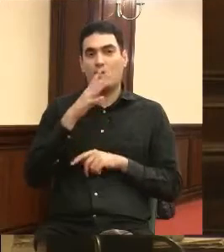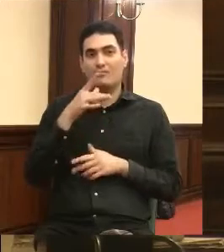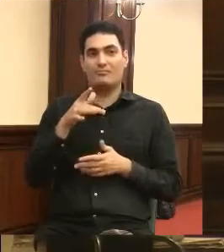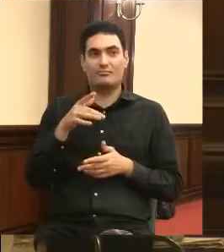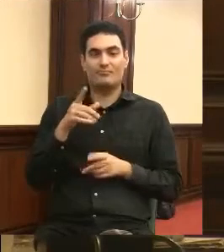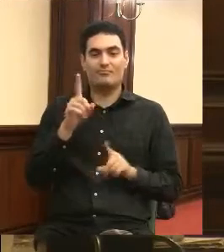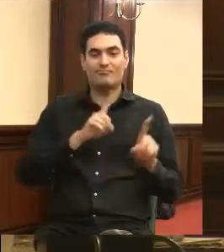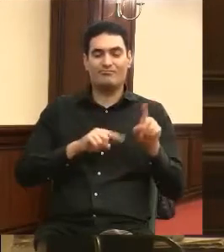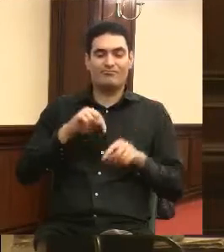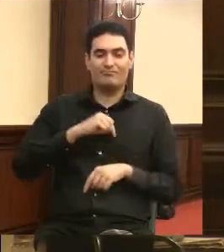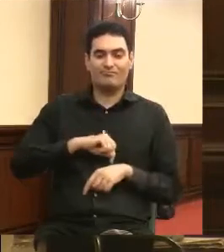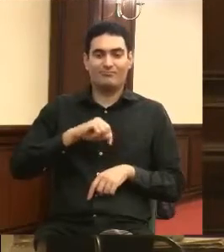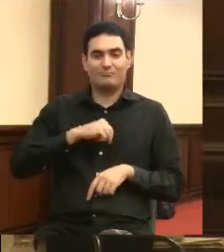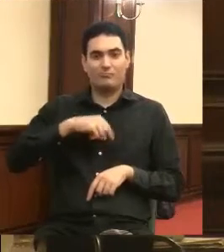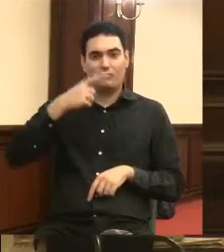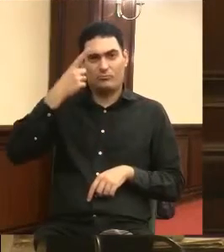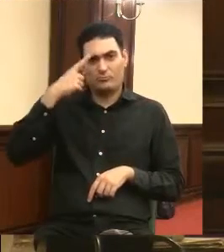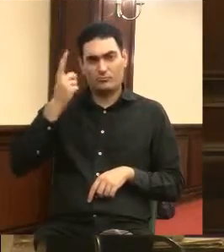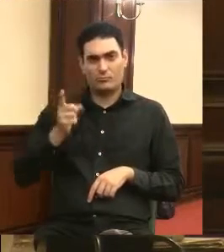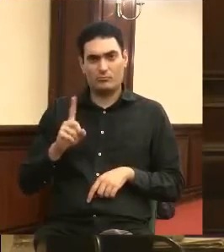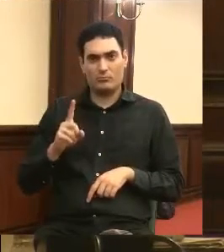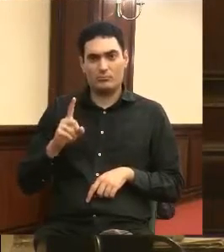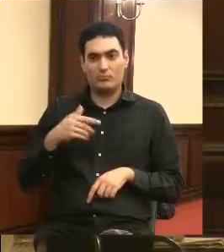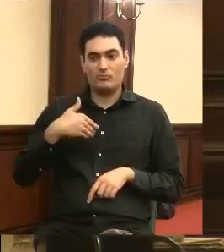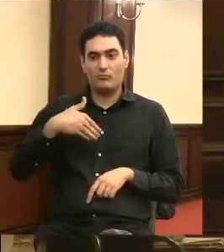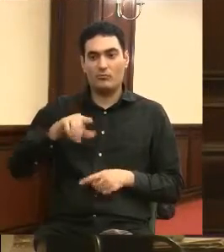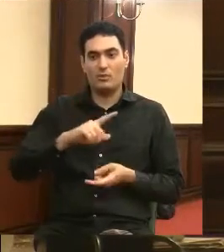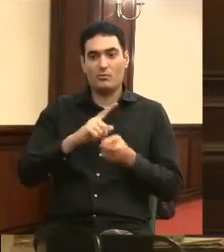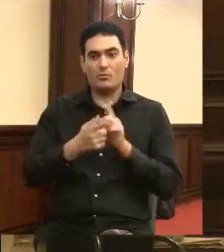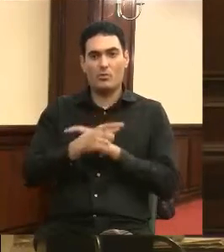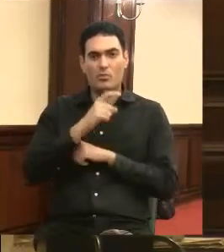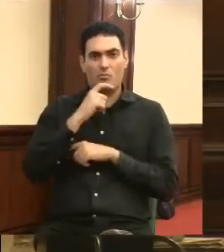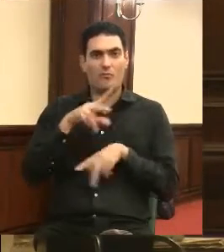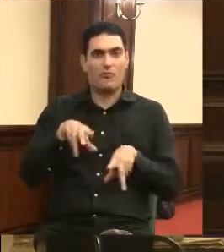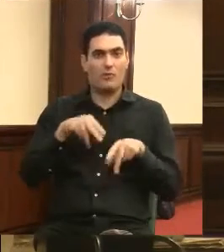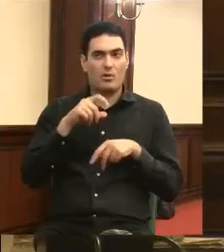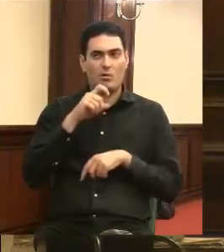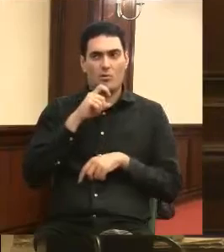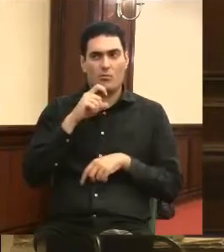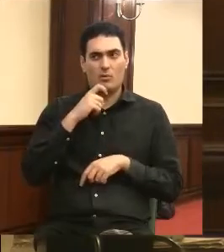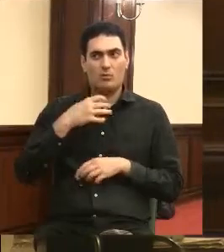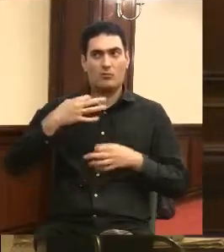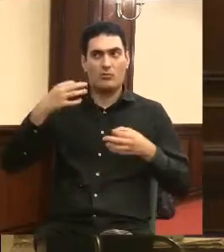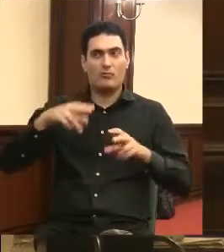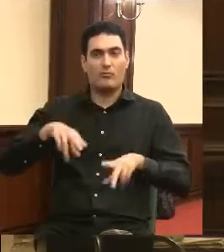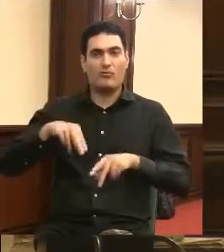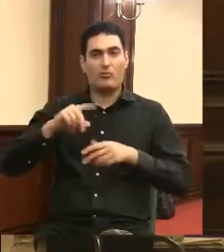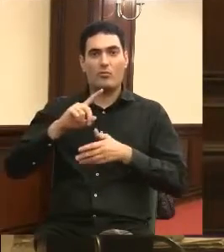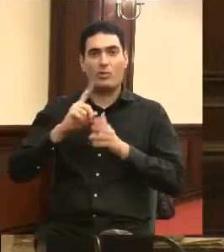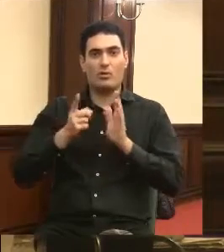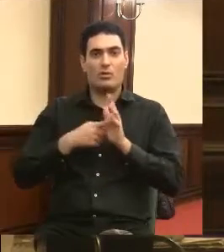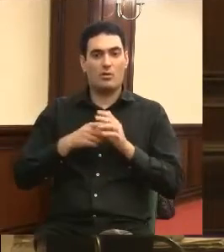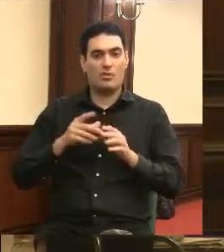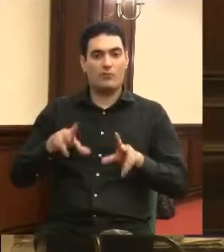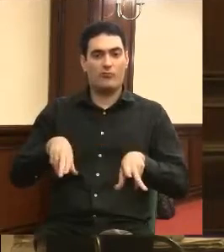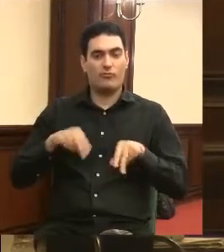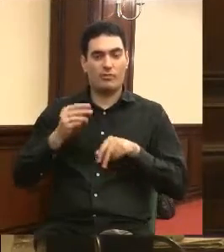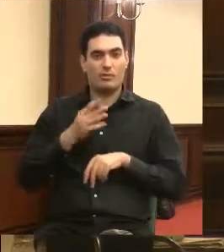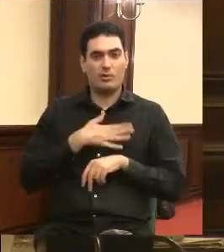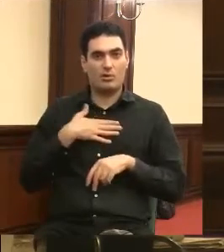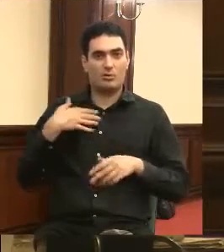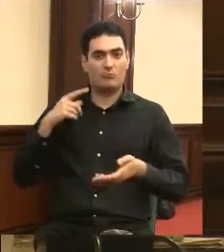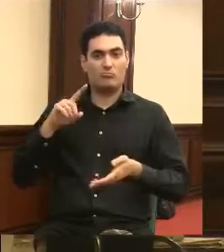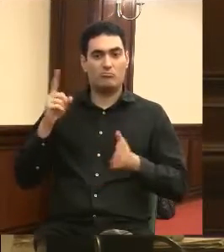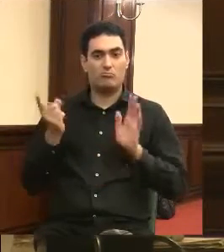momentos están con la incertidumbre de no saber cómo va a acabar todo esto, que seguramente acabará como la ley quiere que